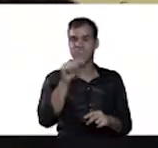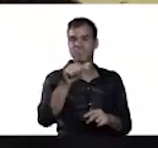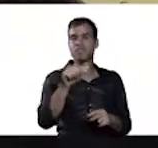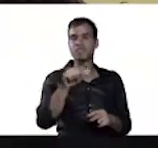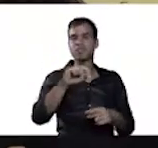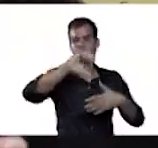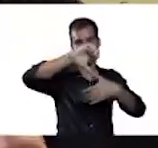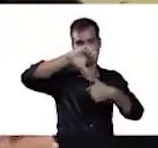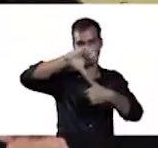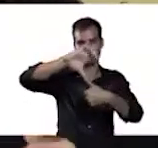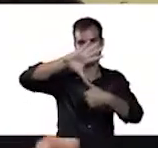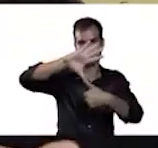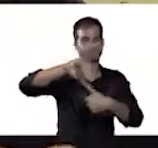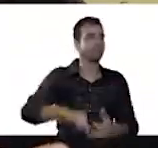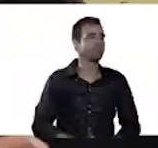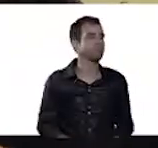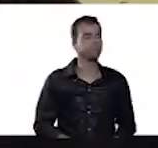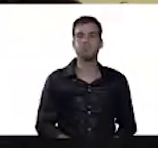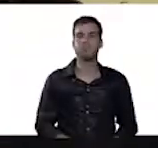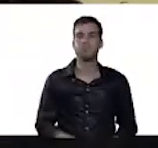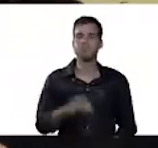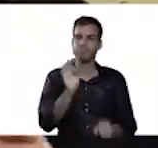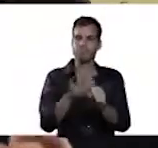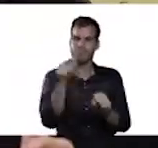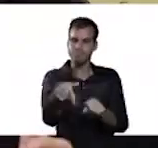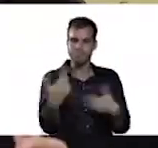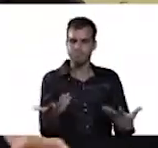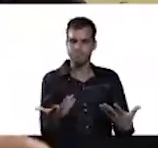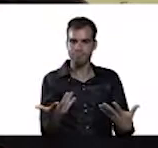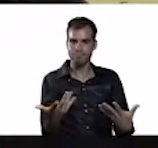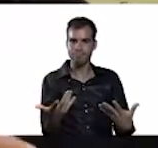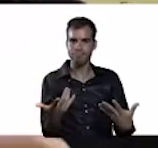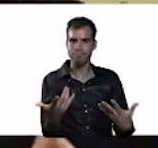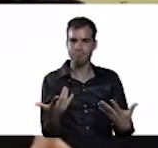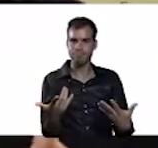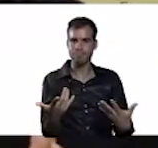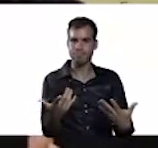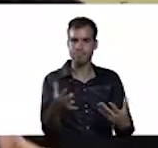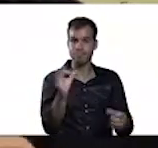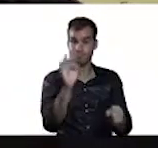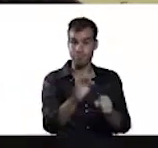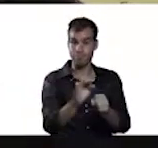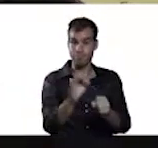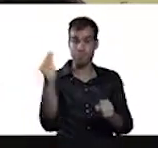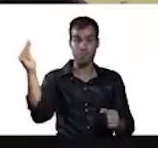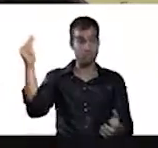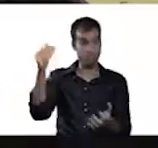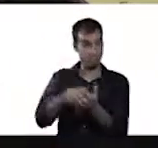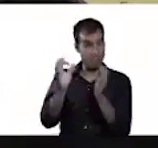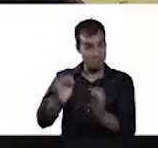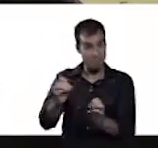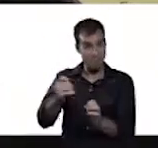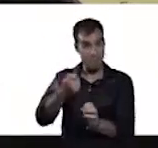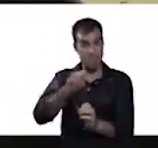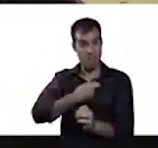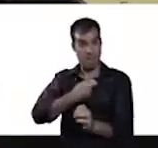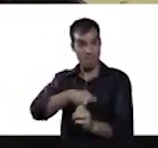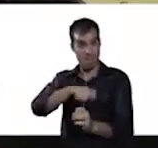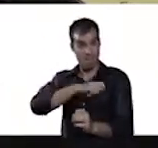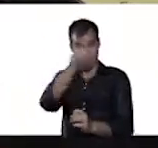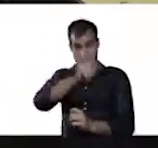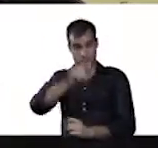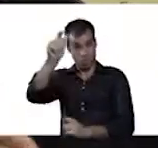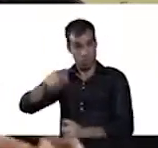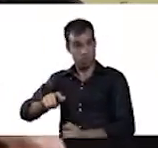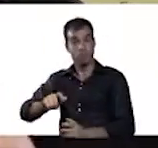A partir de ahí, ustedes pueden entonces demostrar que a la llegada de los españoles aquí a esta